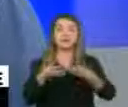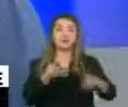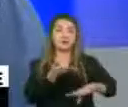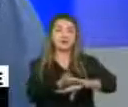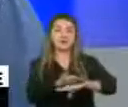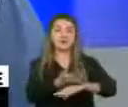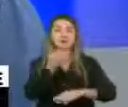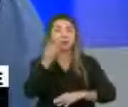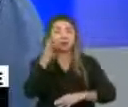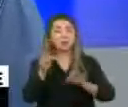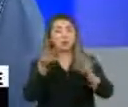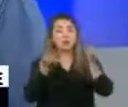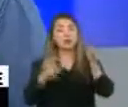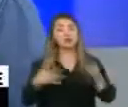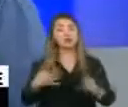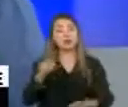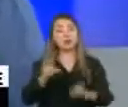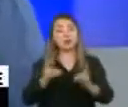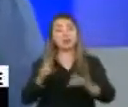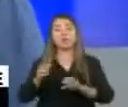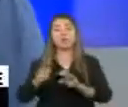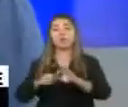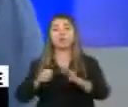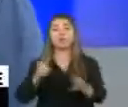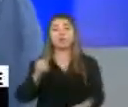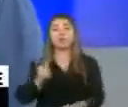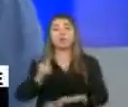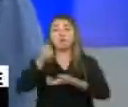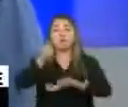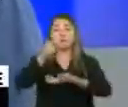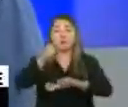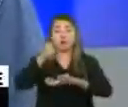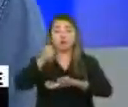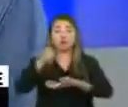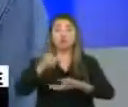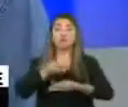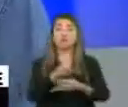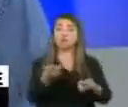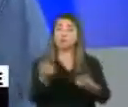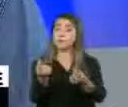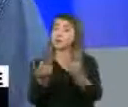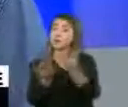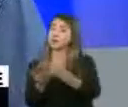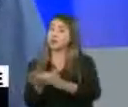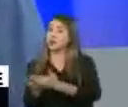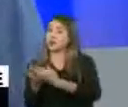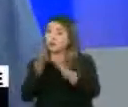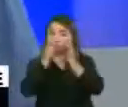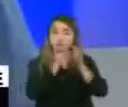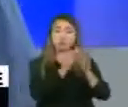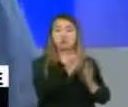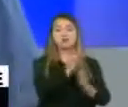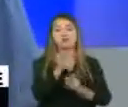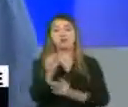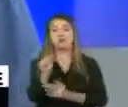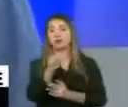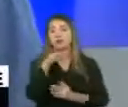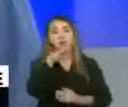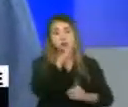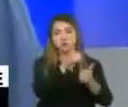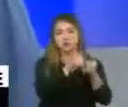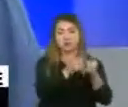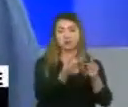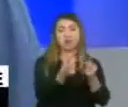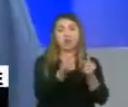nos hemos dado cuenta de que lamentablemente ciertos fondos públicos o cierta parte del presupuesto que finalmente va destinado a las Fuerzas Armadas no ha sido bien utilizado. Si es